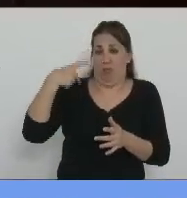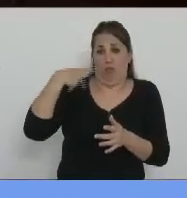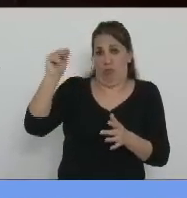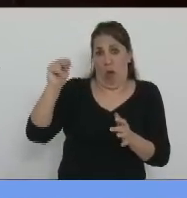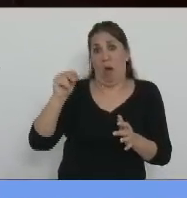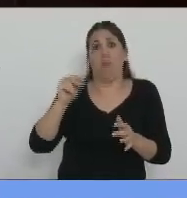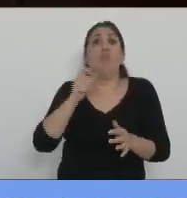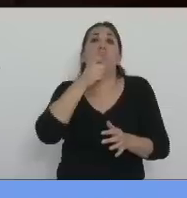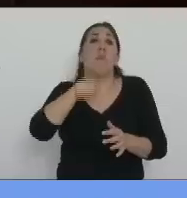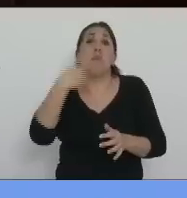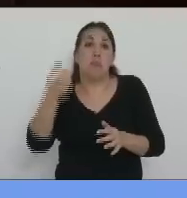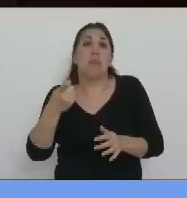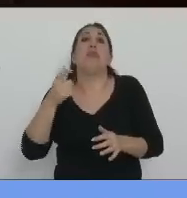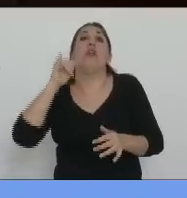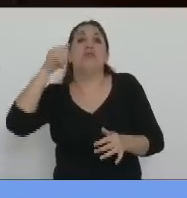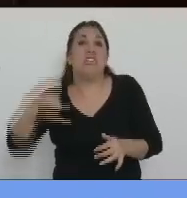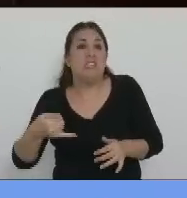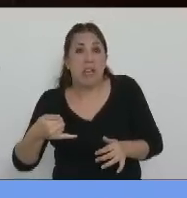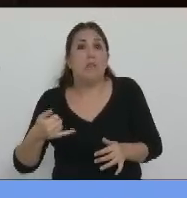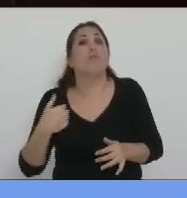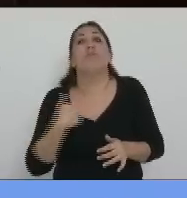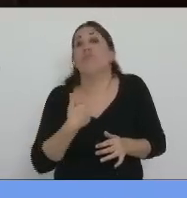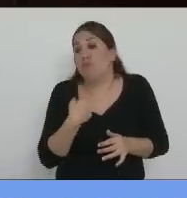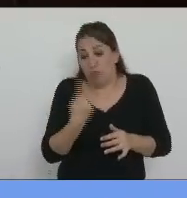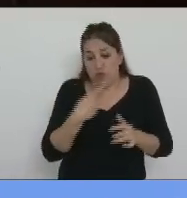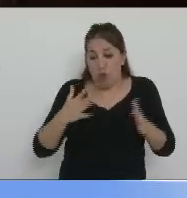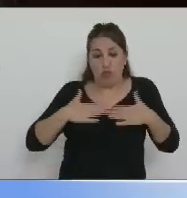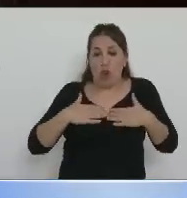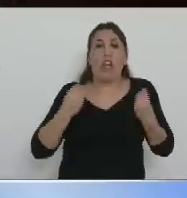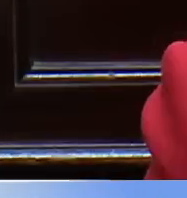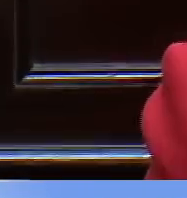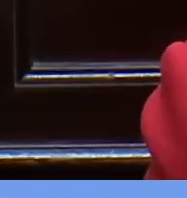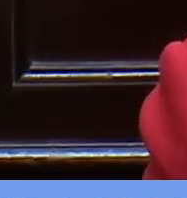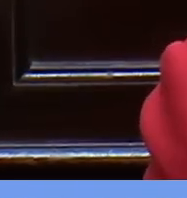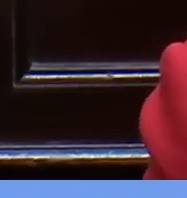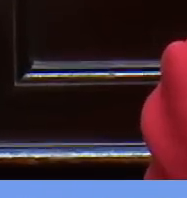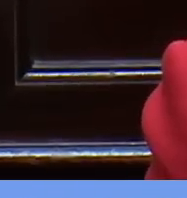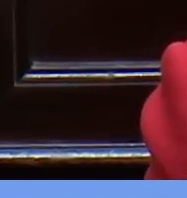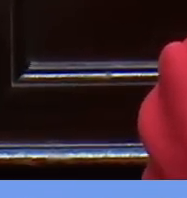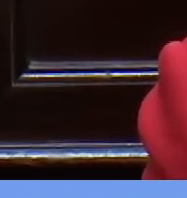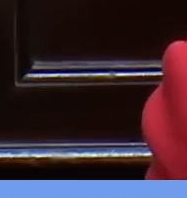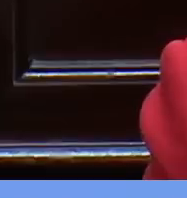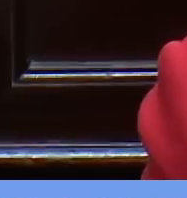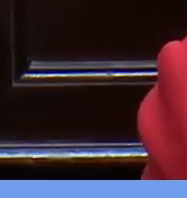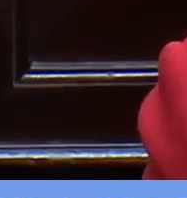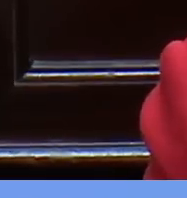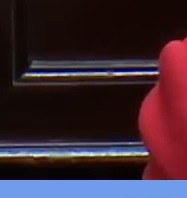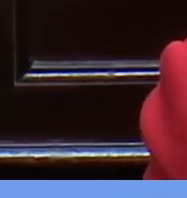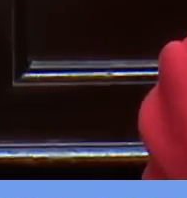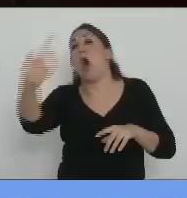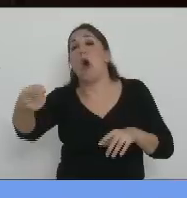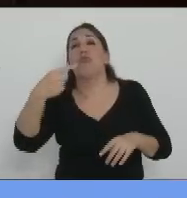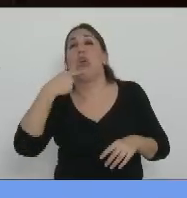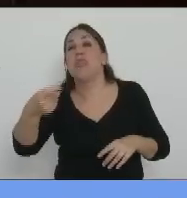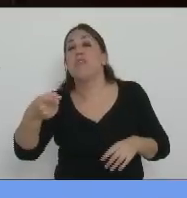internacional nosotros tenemos el logan memoria verdad y justicia a lo mejor del otro lado podrán decir